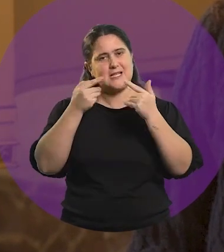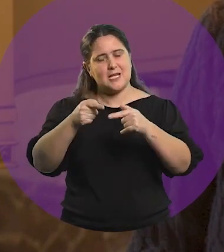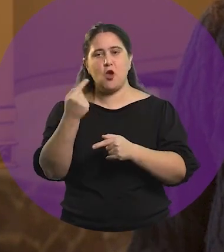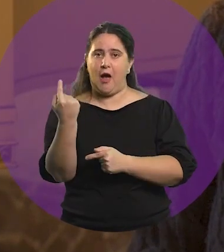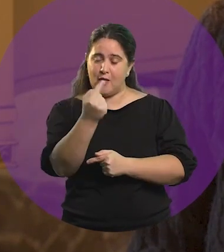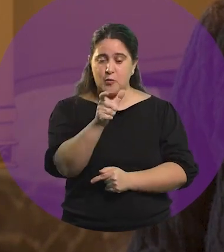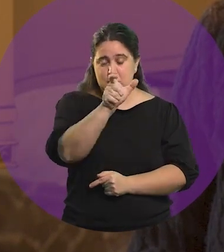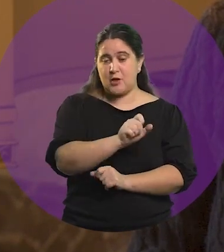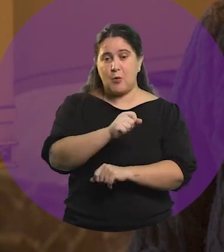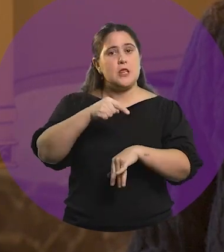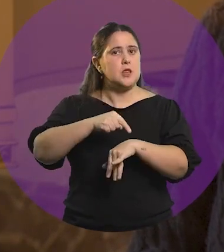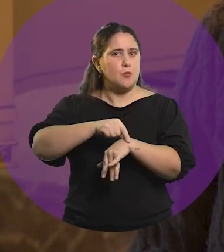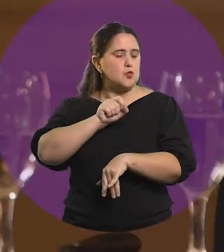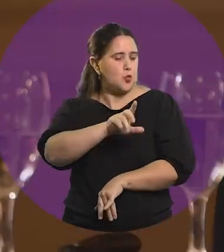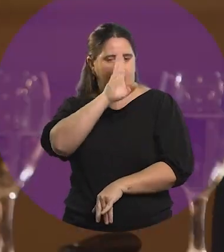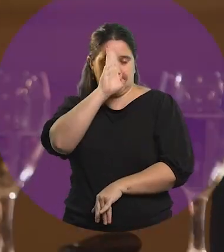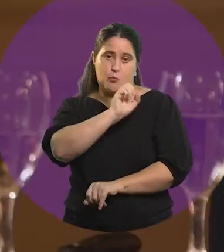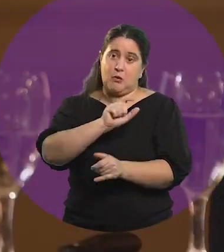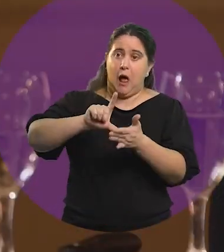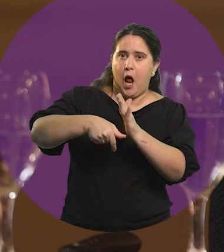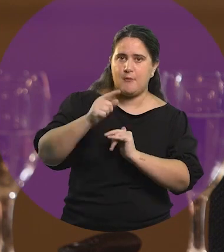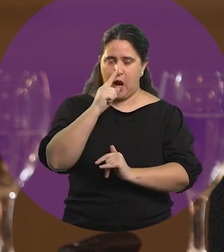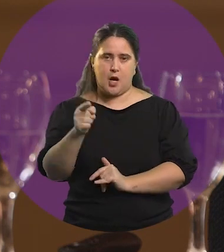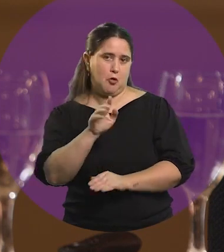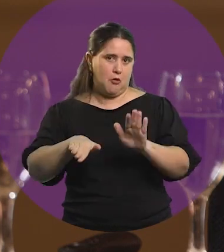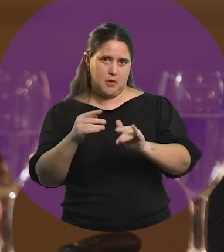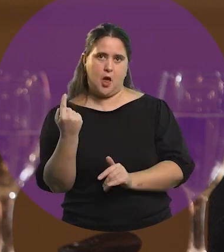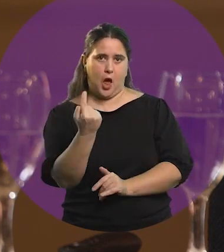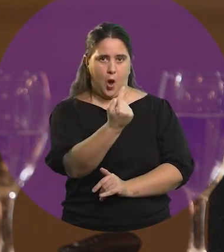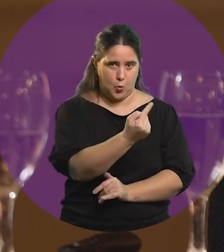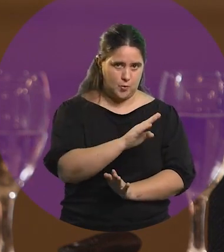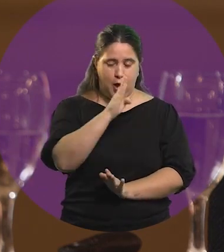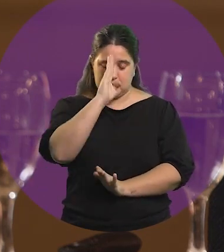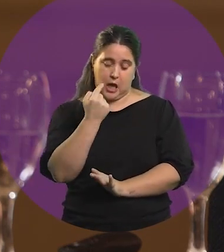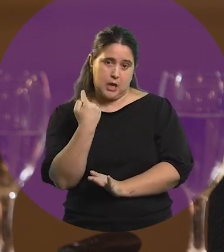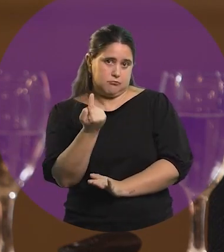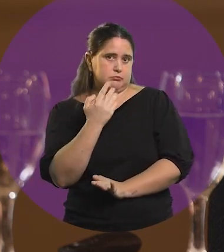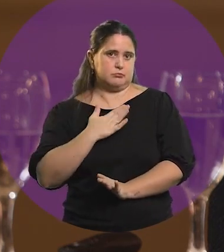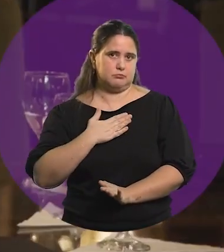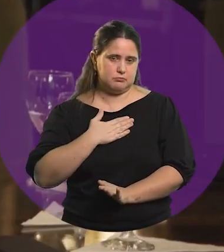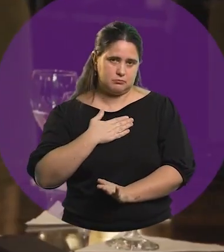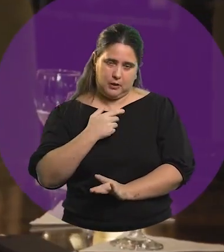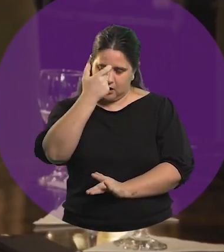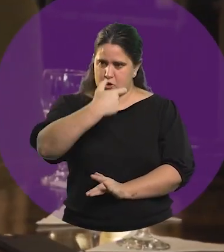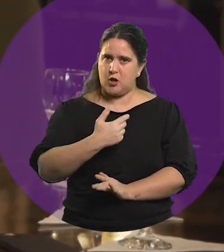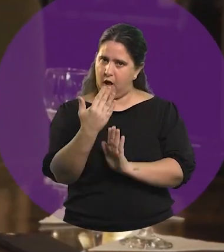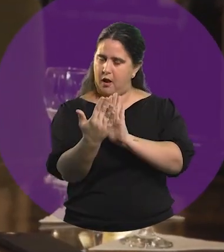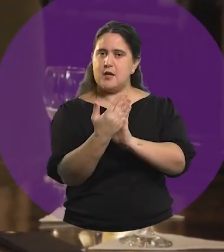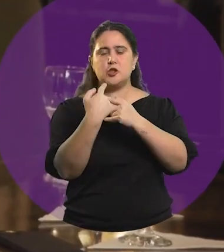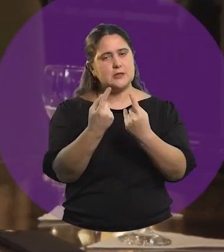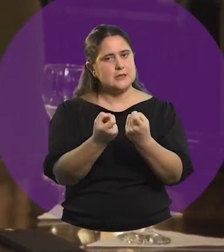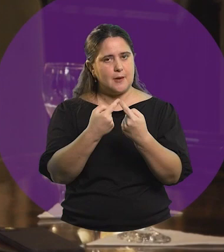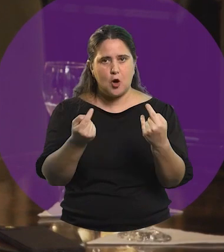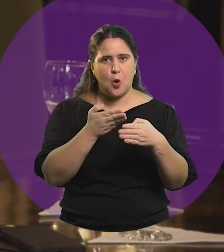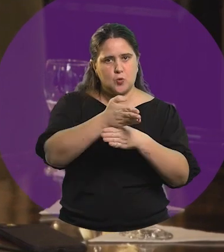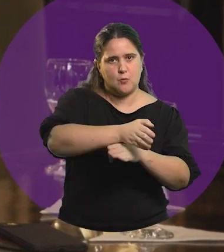que cada persona pueda ir aprendiendo a su propio ritmo, ya sea más lento o más rápido, con un aprendizaje personalizado. Entonces, lo primero que necesitamos es el acceso a recursos.